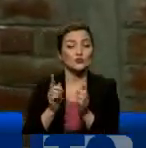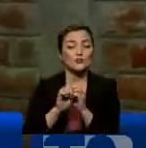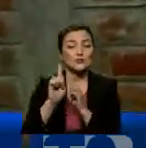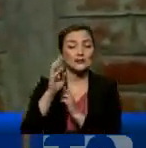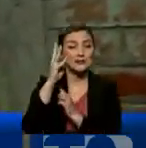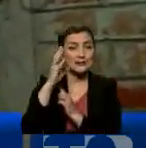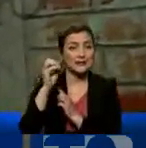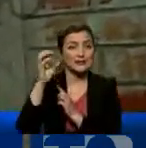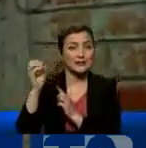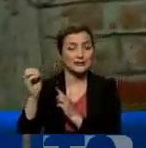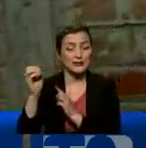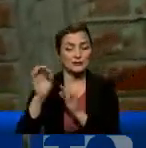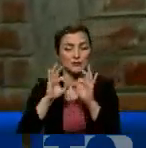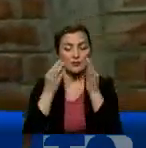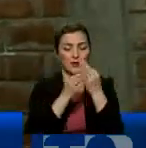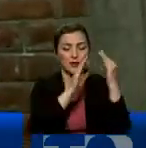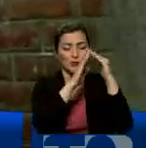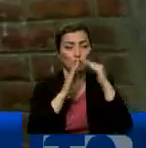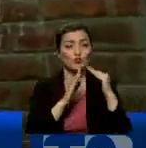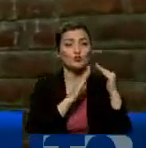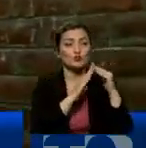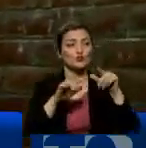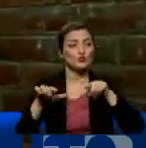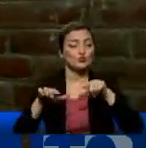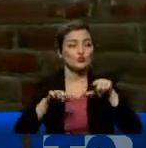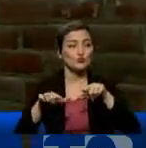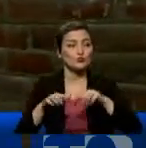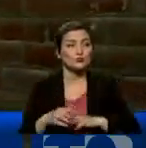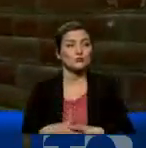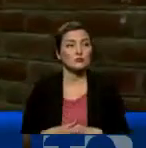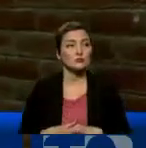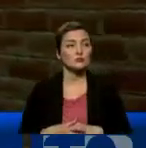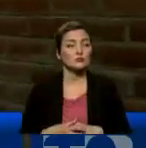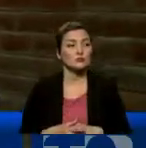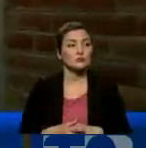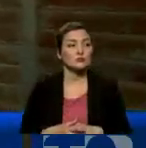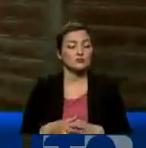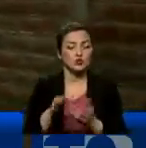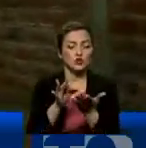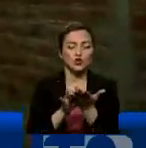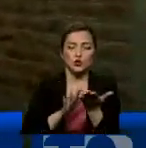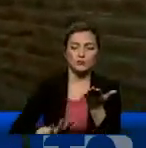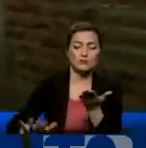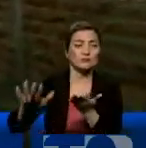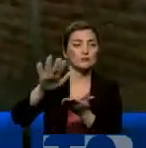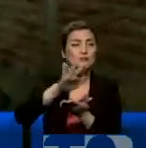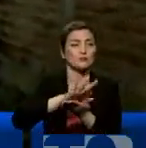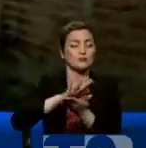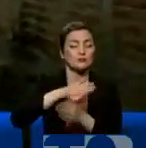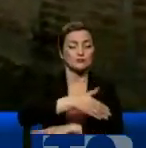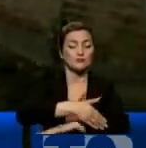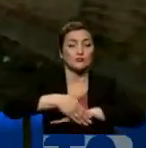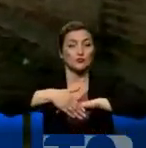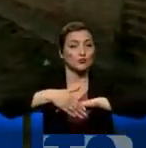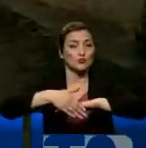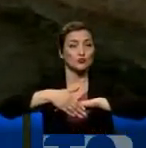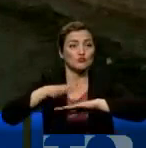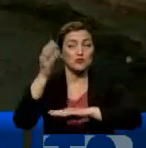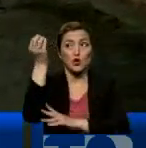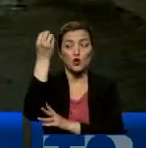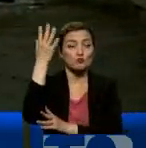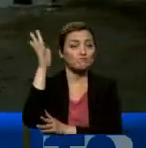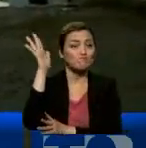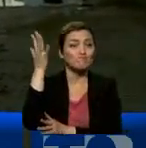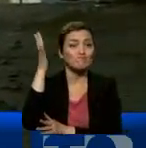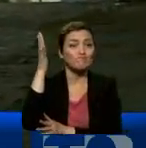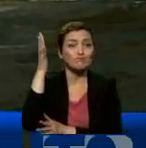600 familias que se ubican en esta zona, y efectivamente toda esta zona, toda esta avenida no tiene